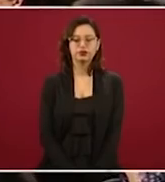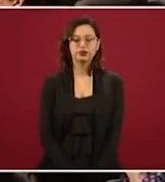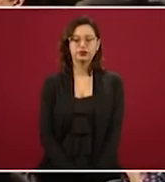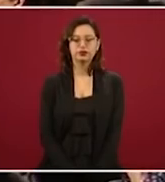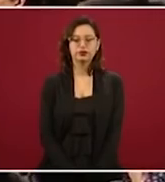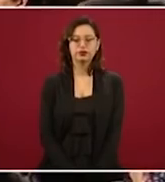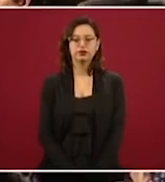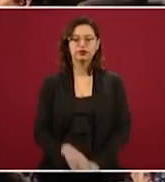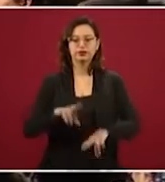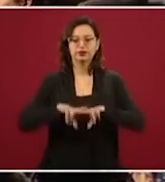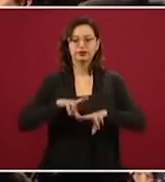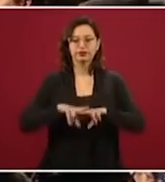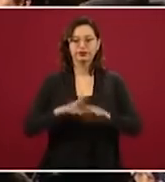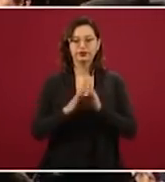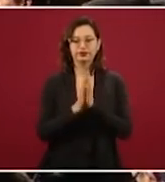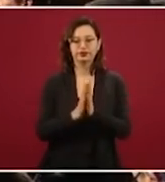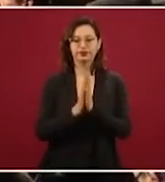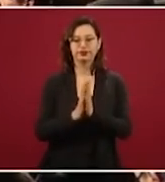Siéntese, por favor.